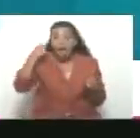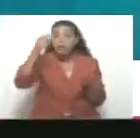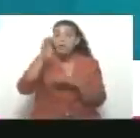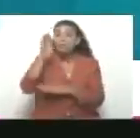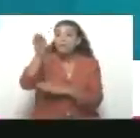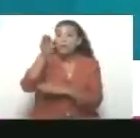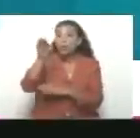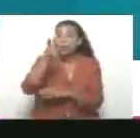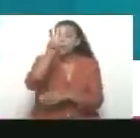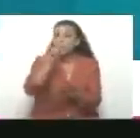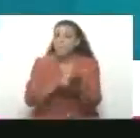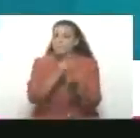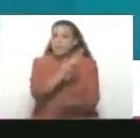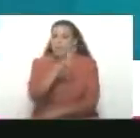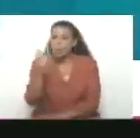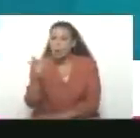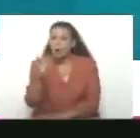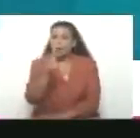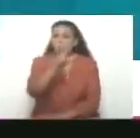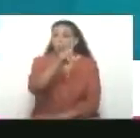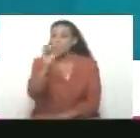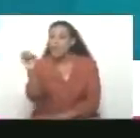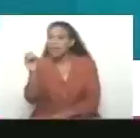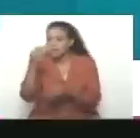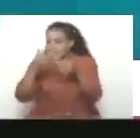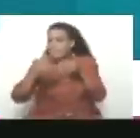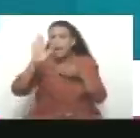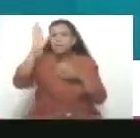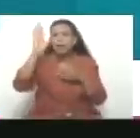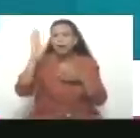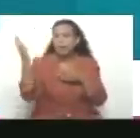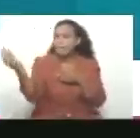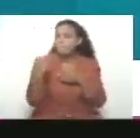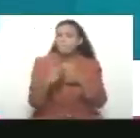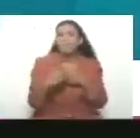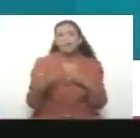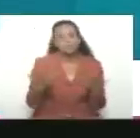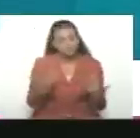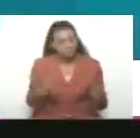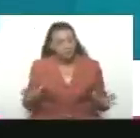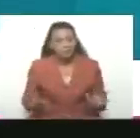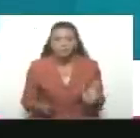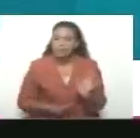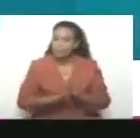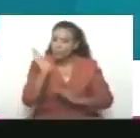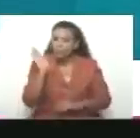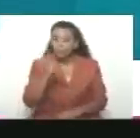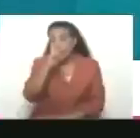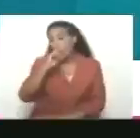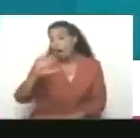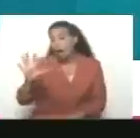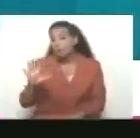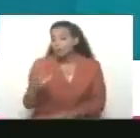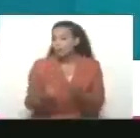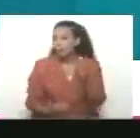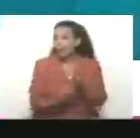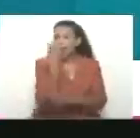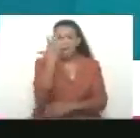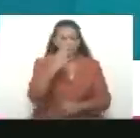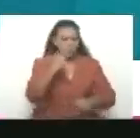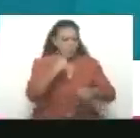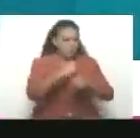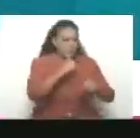venir 2024 2030 y para adante lo que venga en los años Estamos construyendo